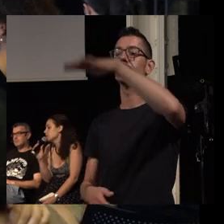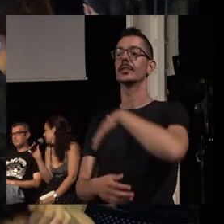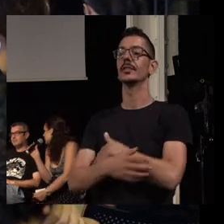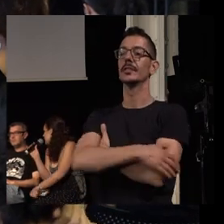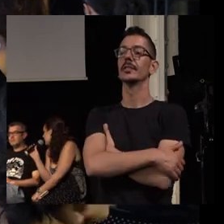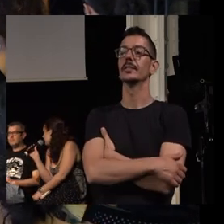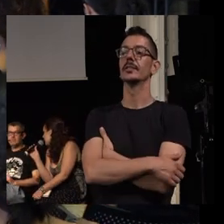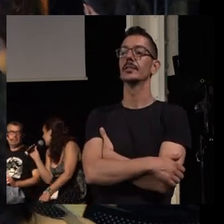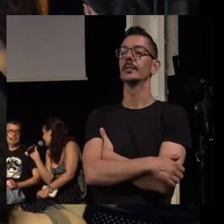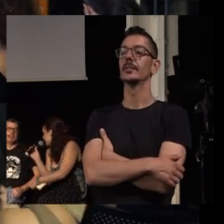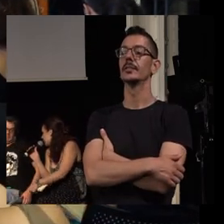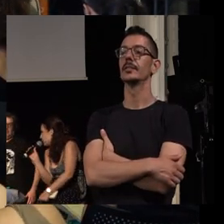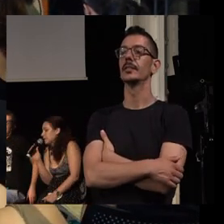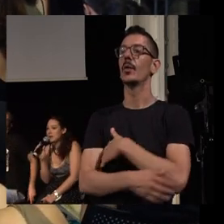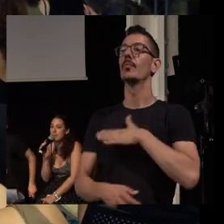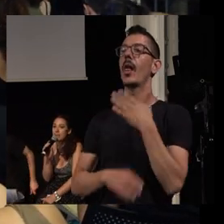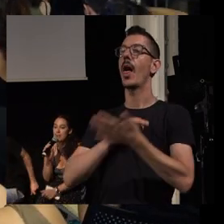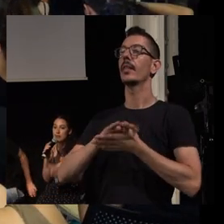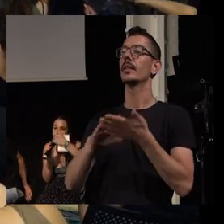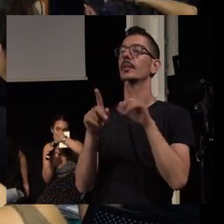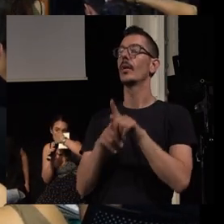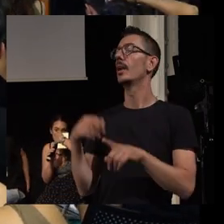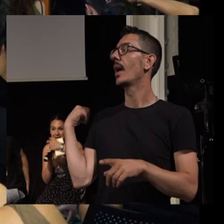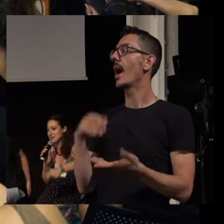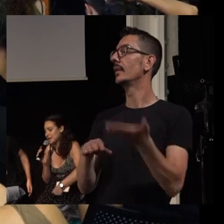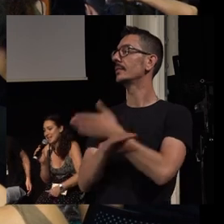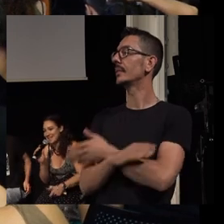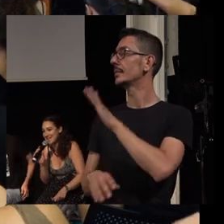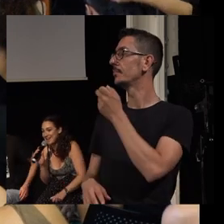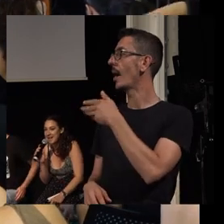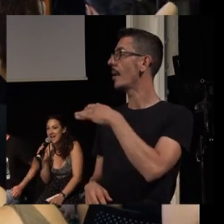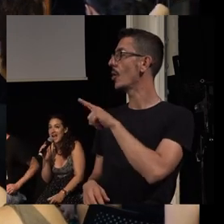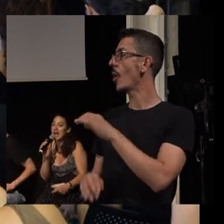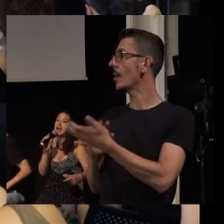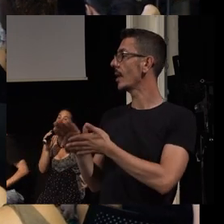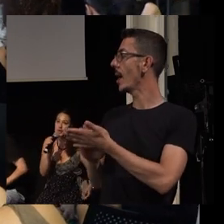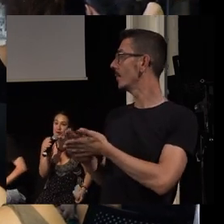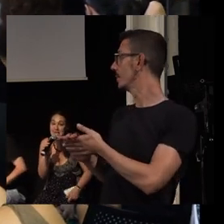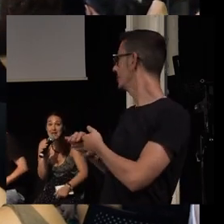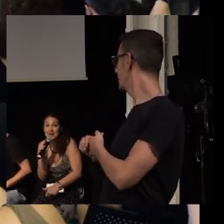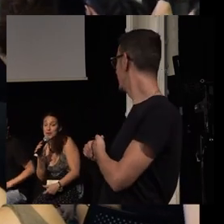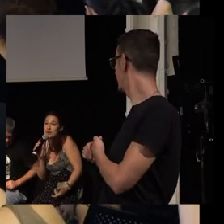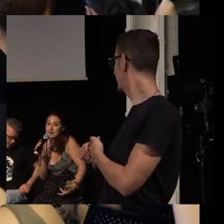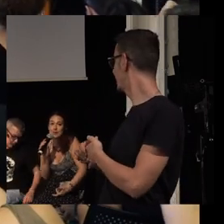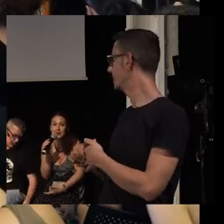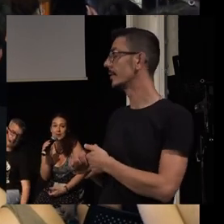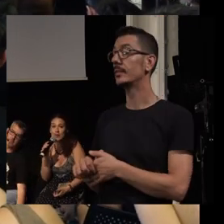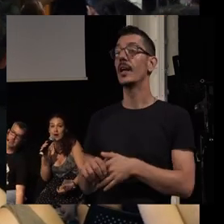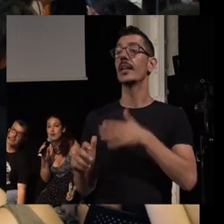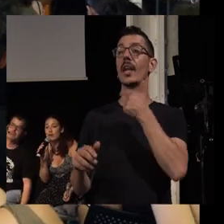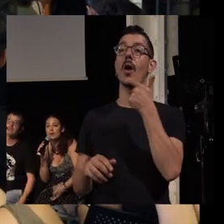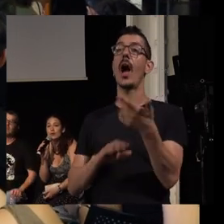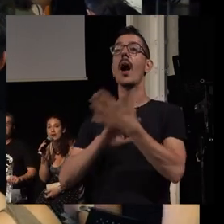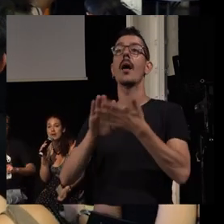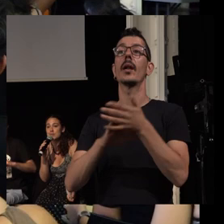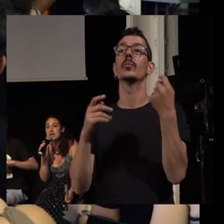Jo puedo hacer un comentario que comentava con Pablo antes de... Sí. La alusión que se ha hecho, y esto sí lo